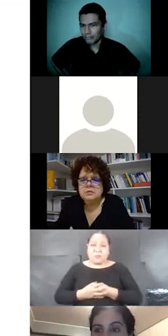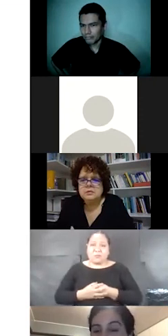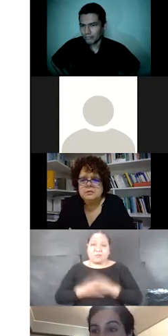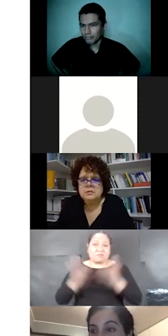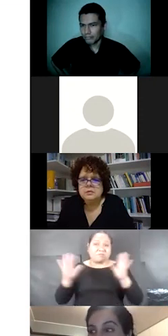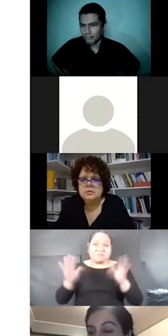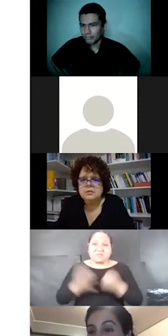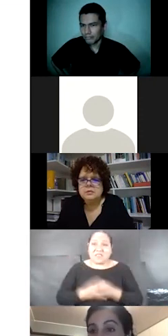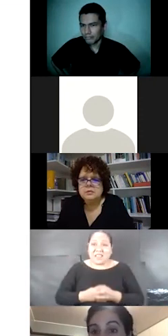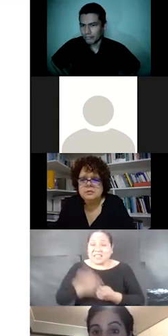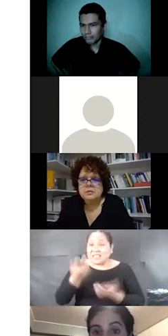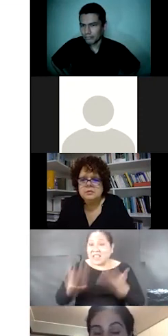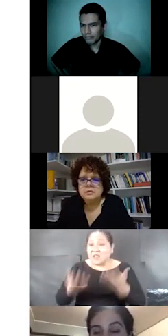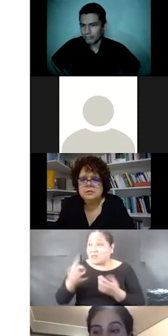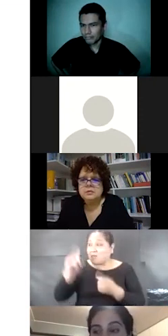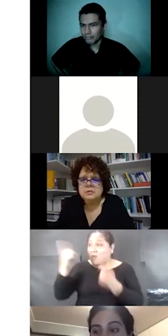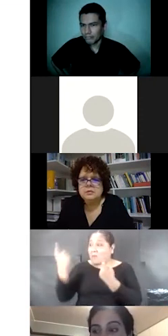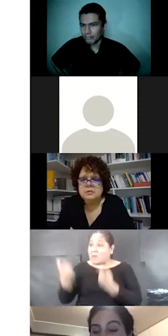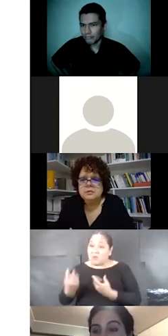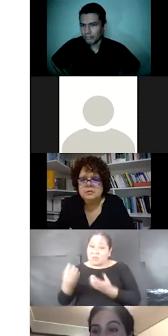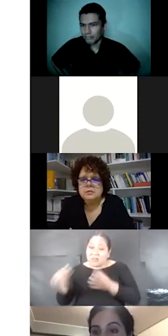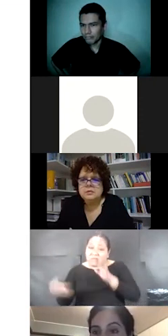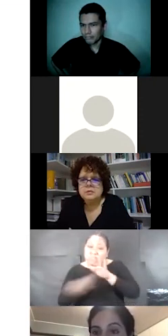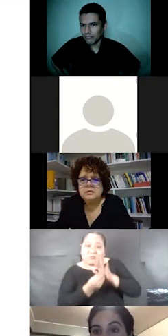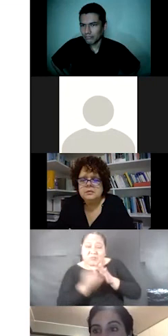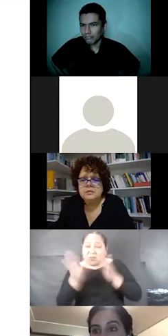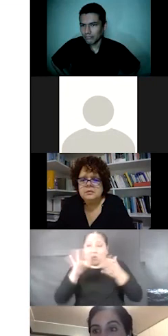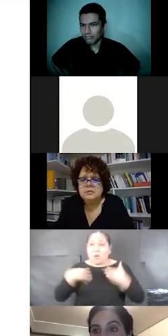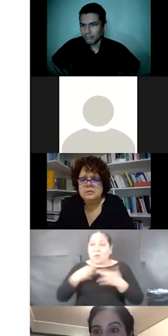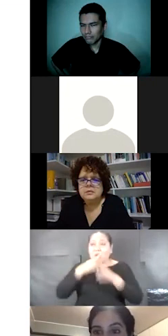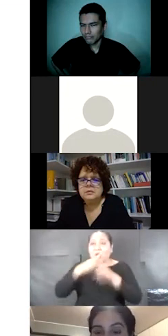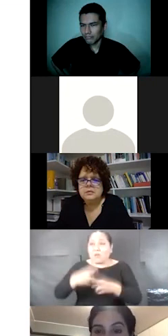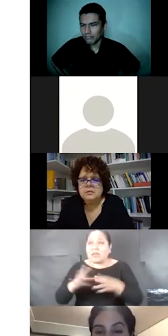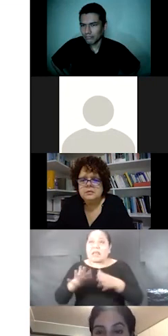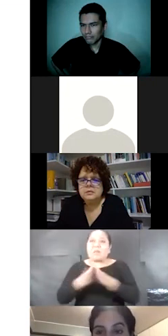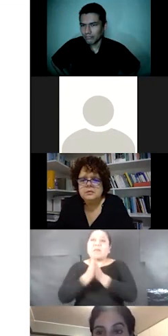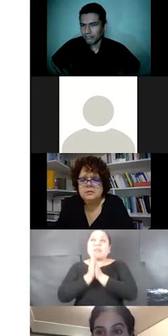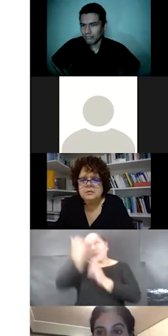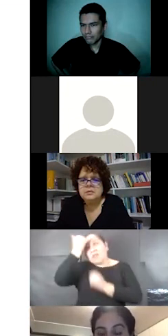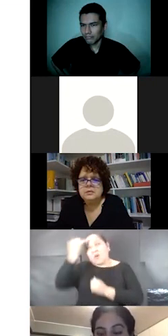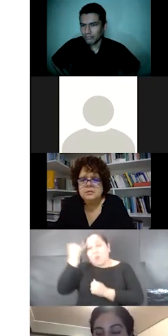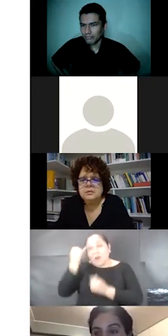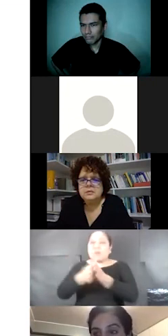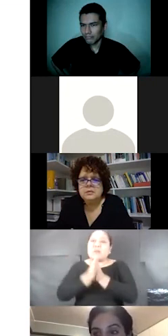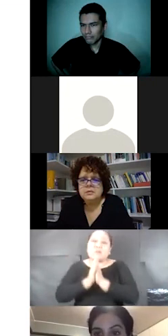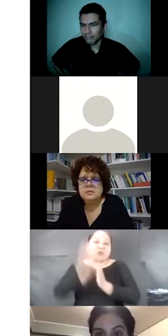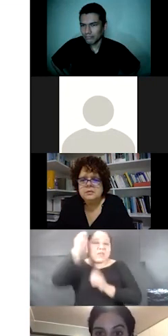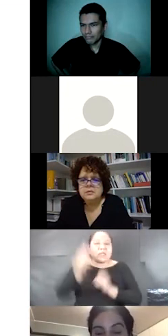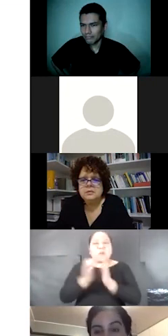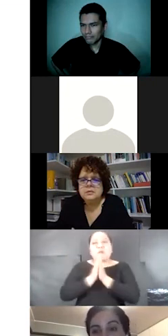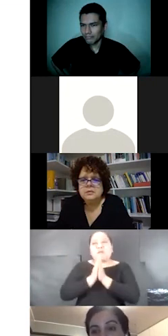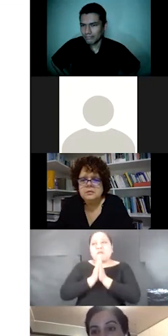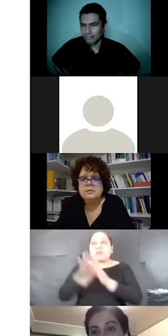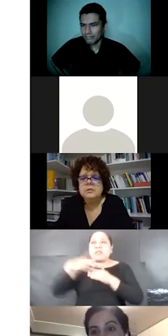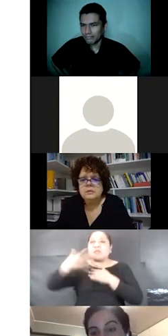Y si es que hubiera alguna pregunta adicional que no hemos podido contestar, le pediremos a Juan y a Alexandra que por favor nos den la